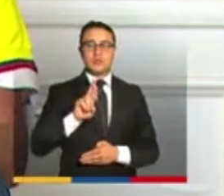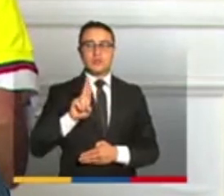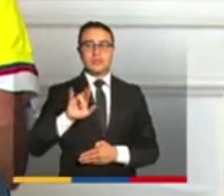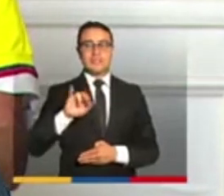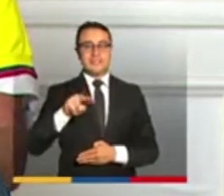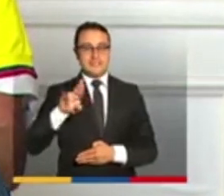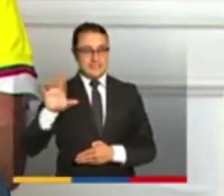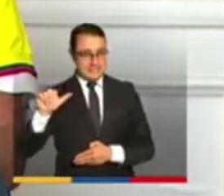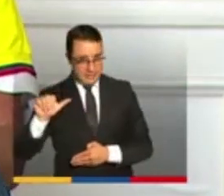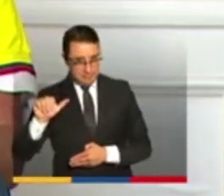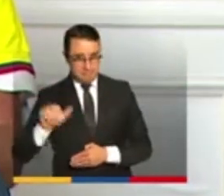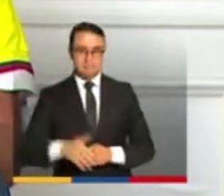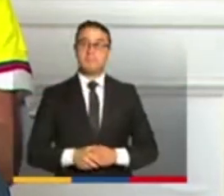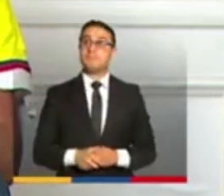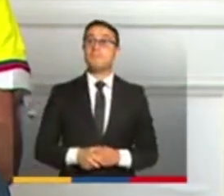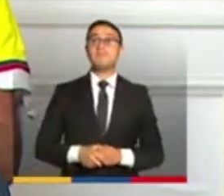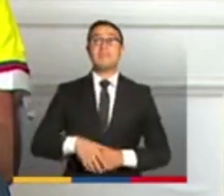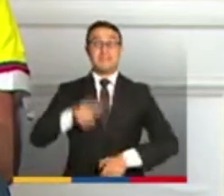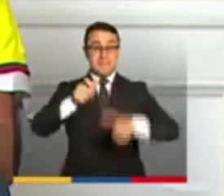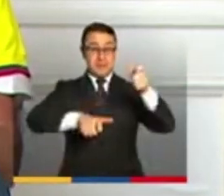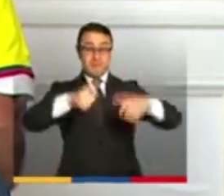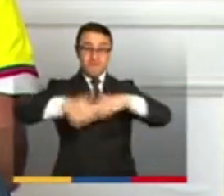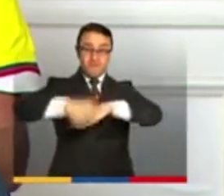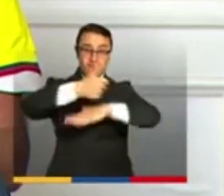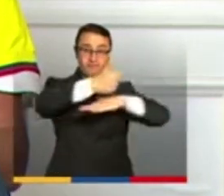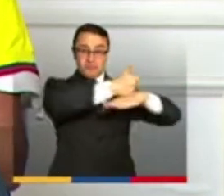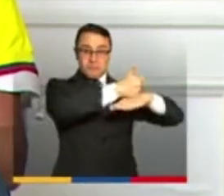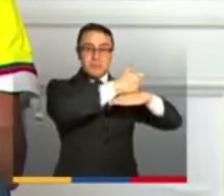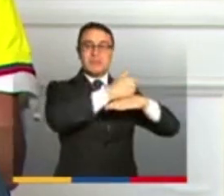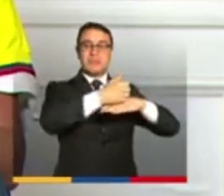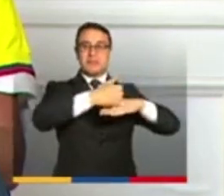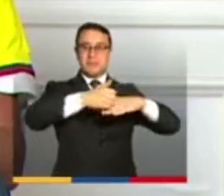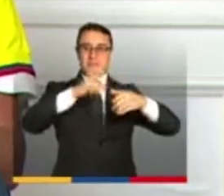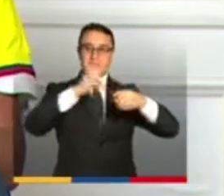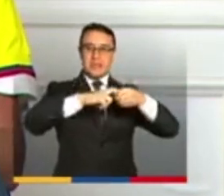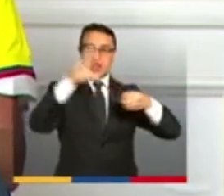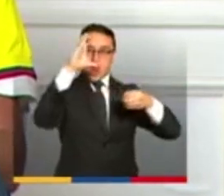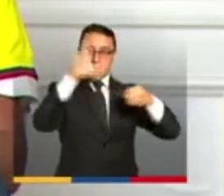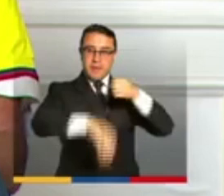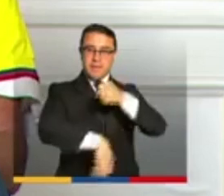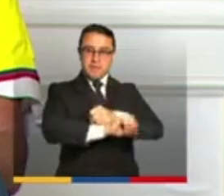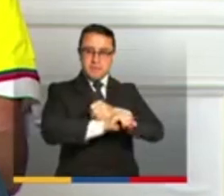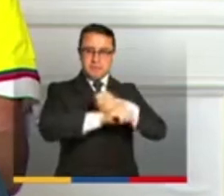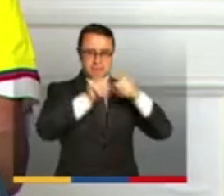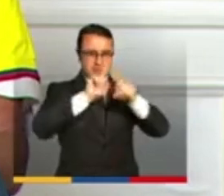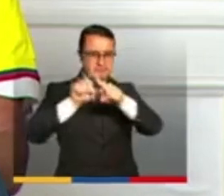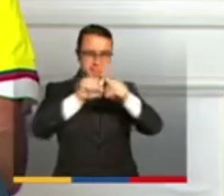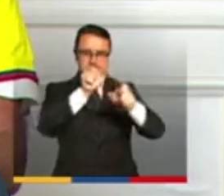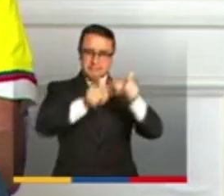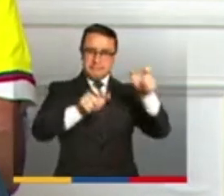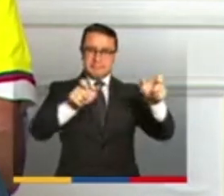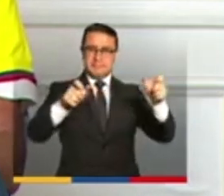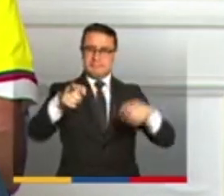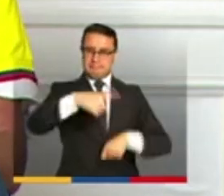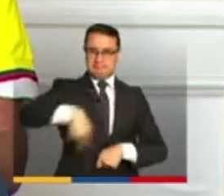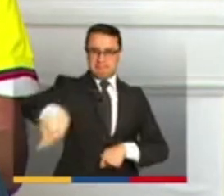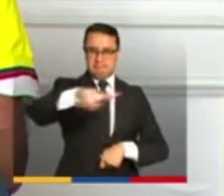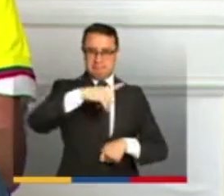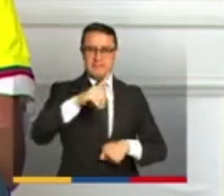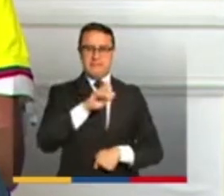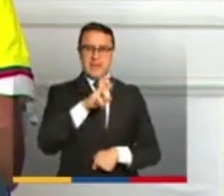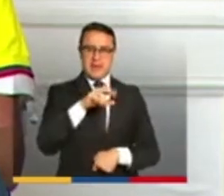Aquí están los directivos de la Federación Colombiana de Fútbol, Álvaro González, Andrés Tamayo, Juan Fernando Mejía, Alquil Arce, Fernando